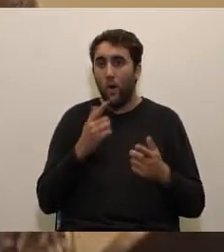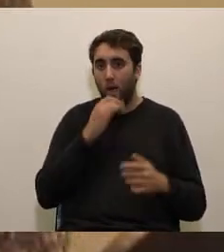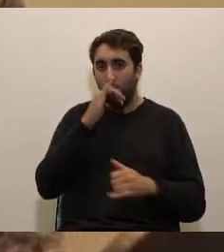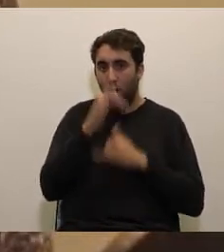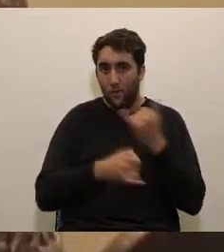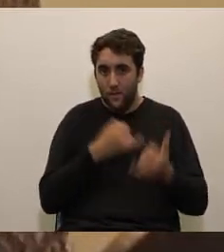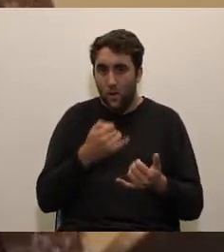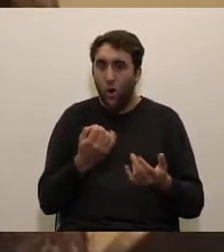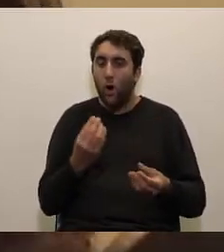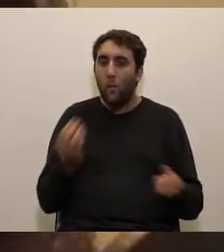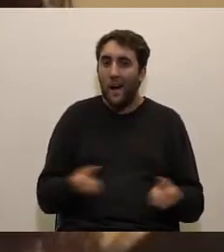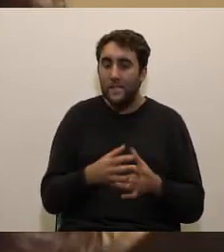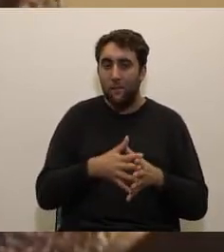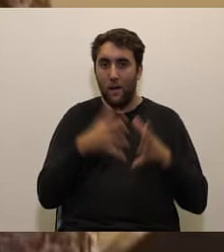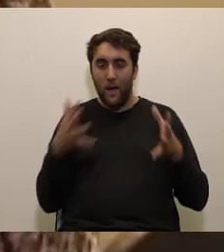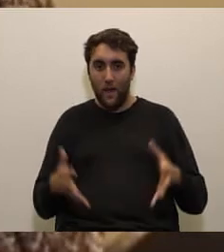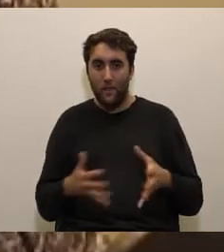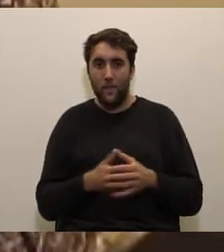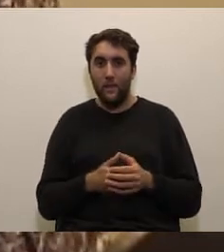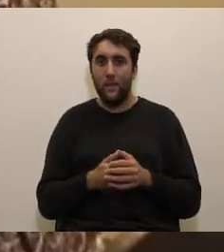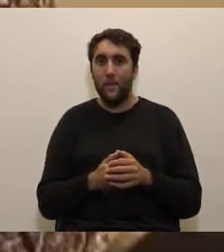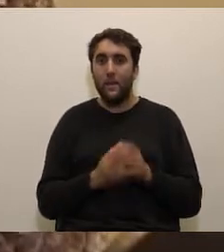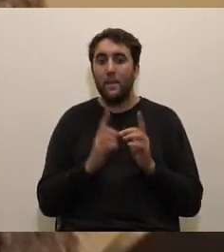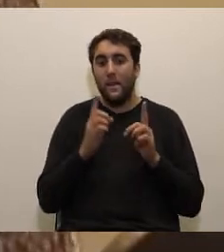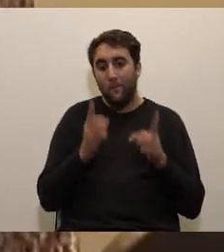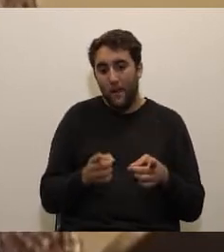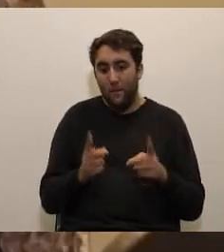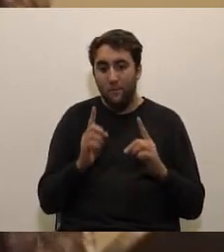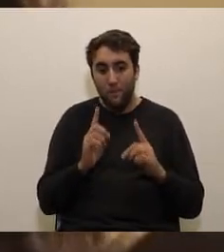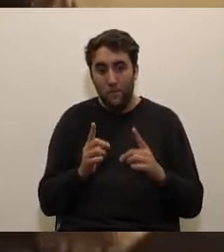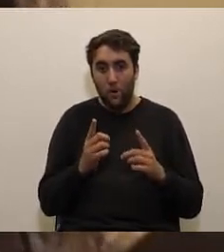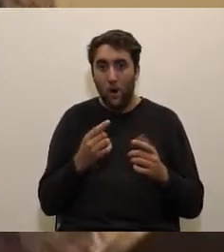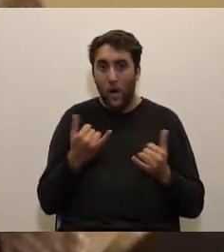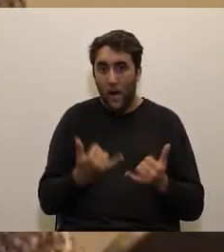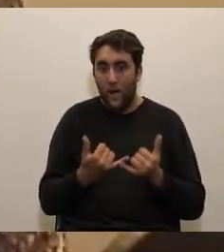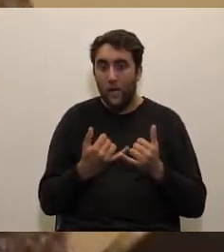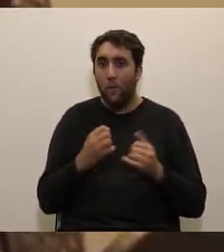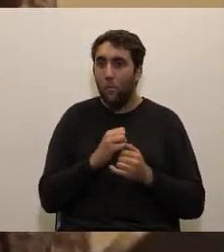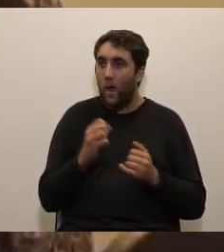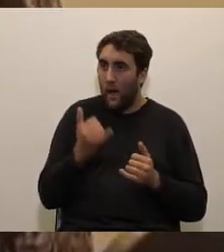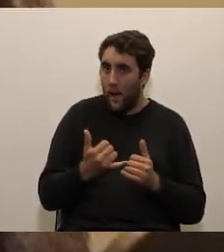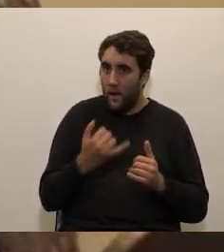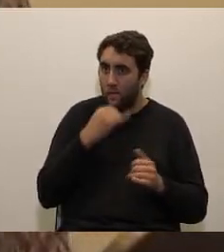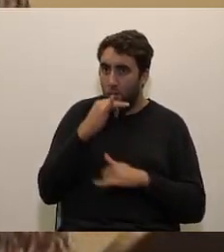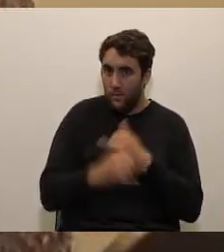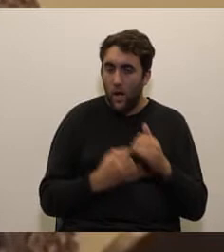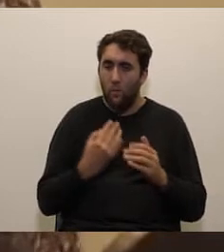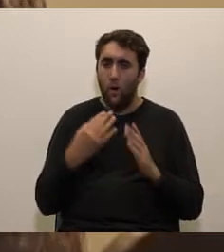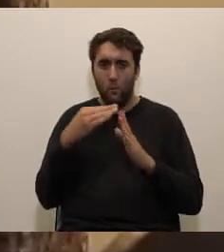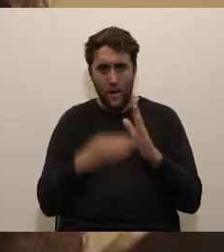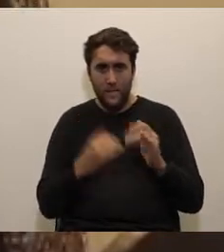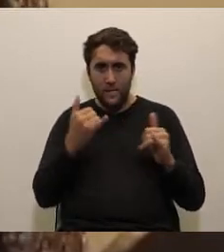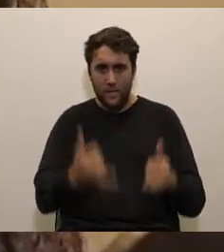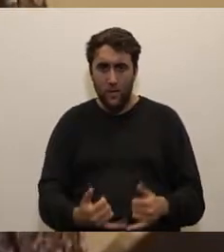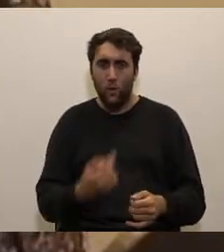desinformación es muy grande. El hecho de tener autonomía para poder decir, bueno, voy a esta fuente, es a